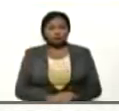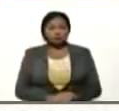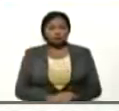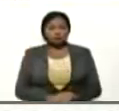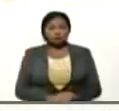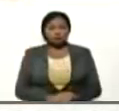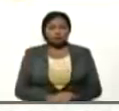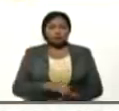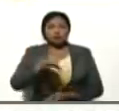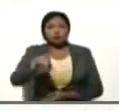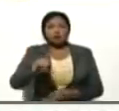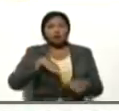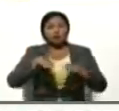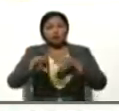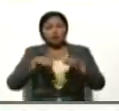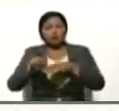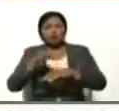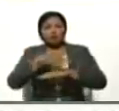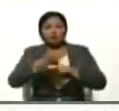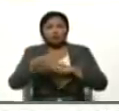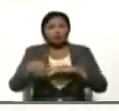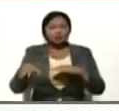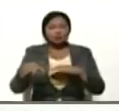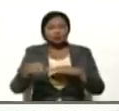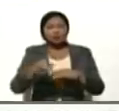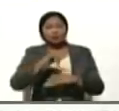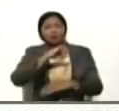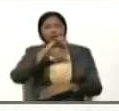Por el estado Cojedes, municipio